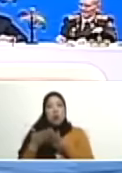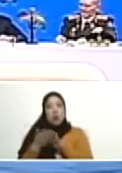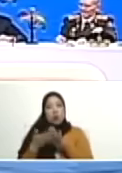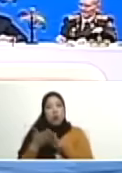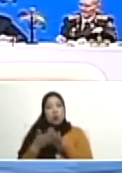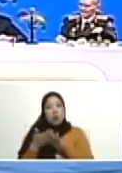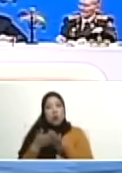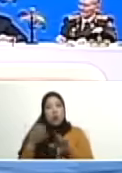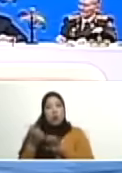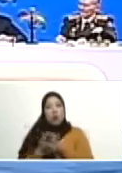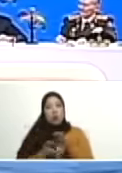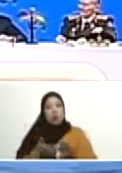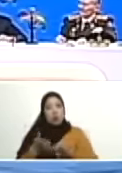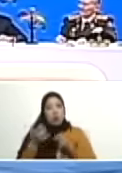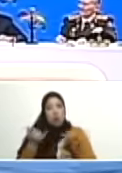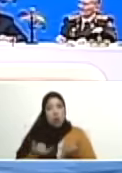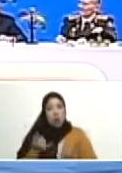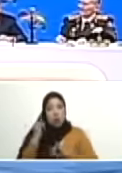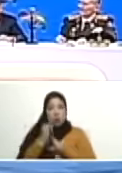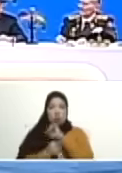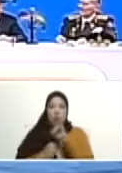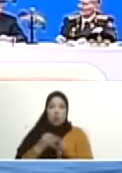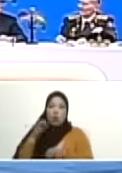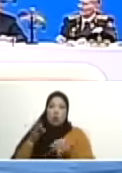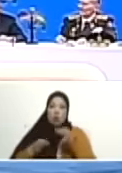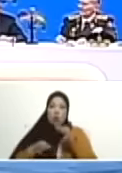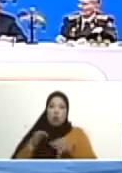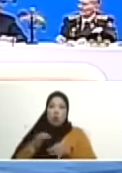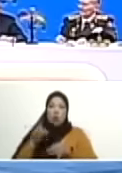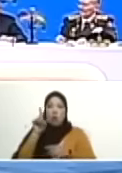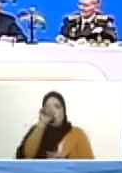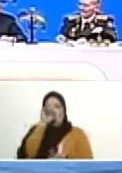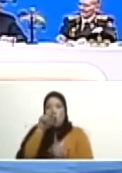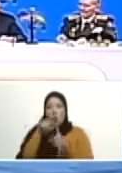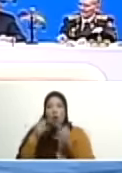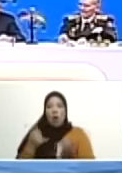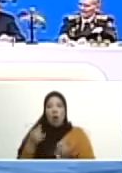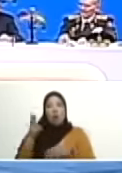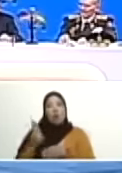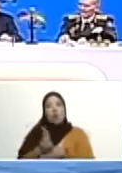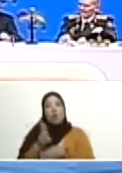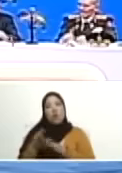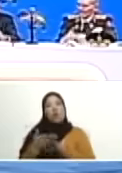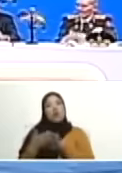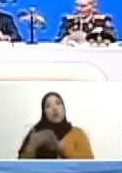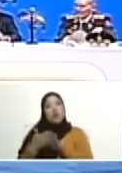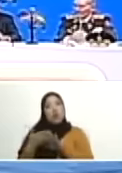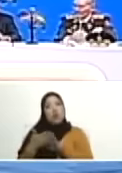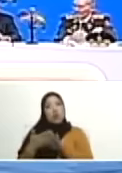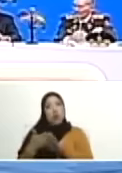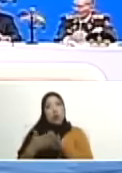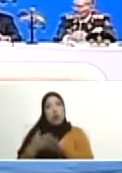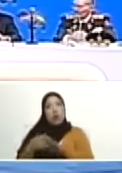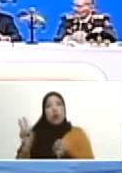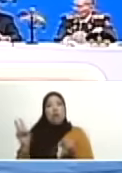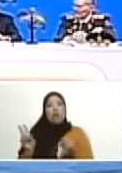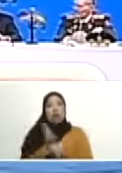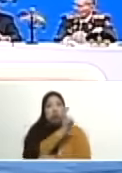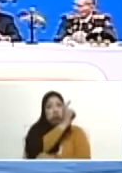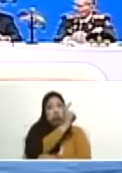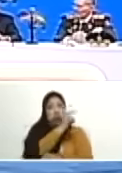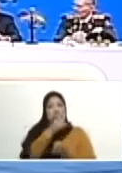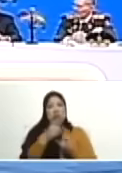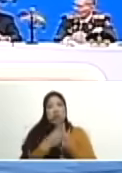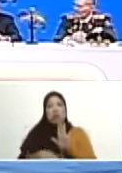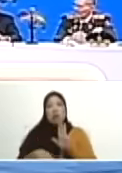controversia, he elegido a la Corte Internacional de Justicia como el medio que ahora se utilizará para solución. Violación del Acuerdo de